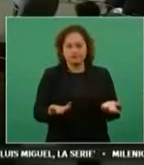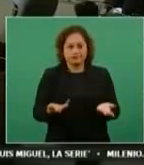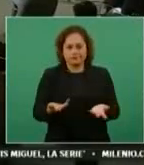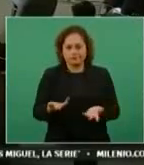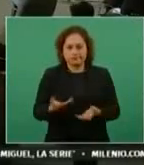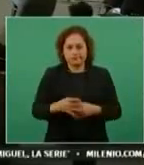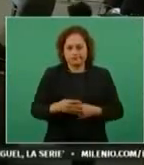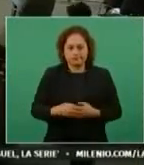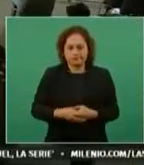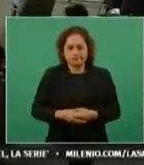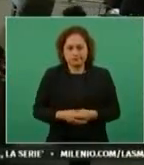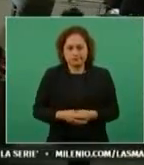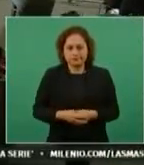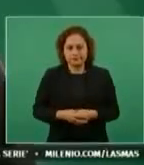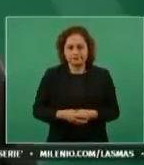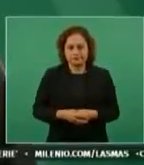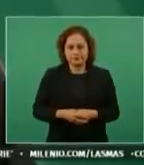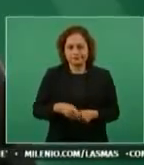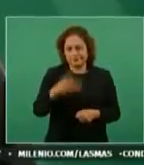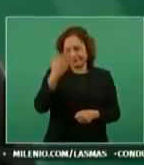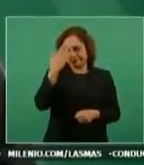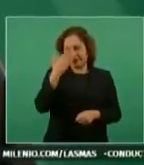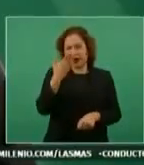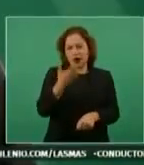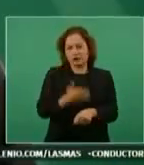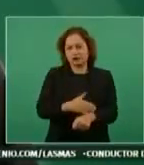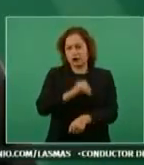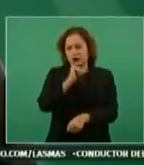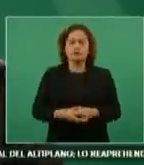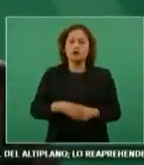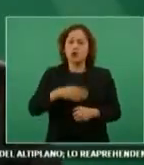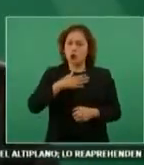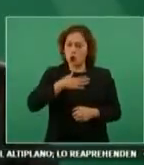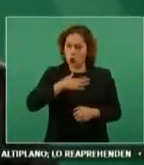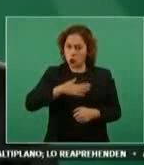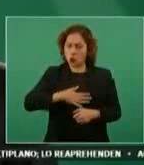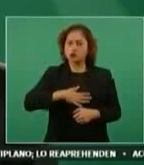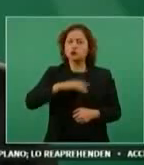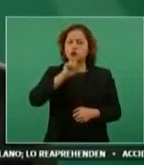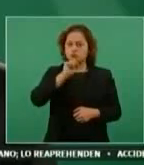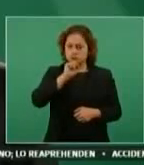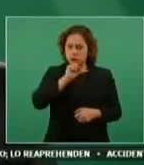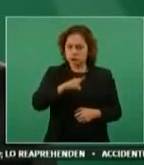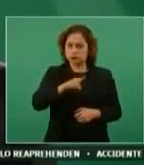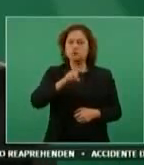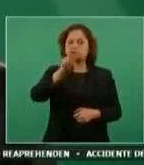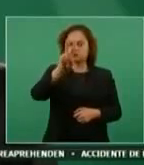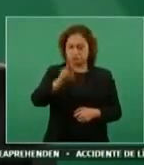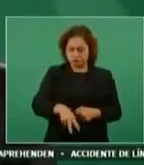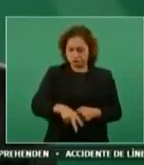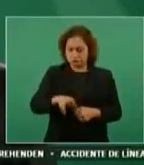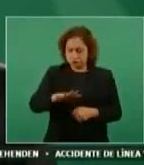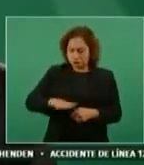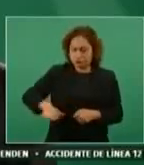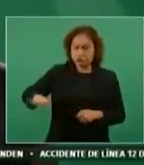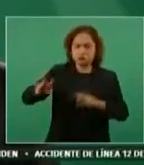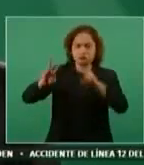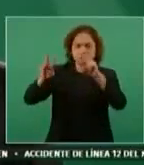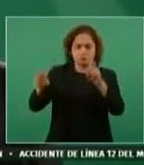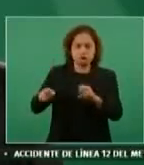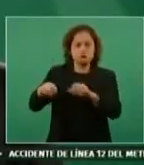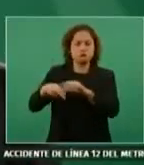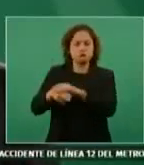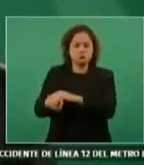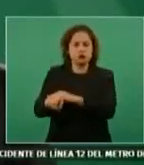manipulación con fines partidistas. En eso estoy de acuerdo con usted, señor presidente. ¿De qué te está riendo? ¿Te está